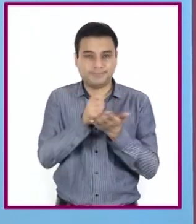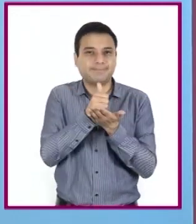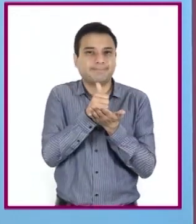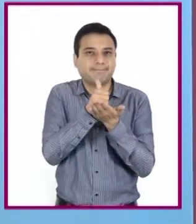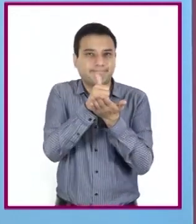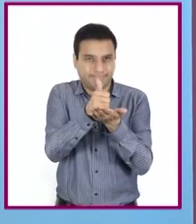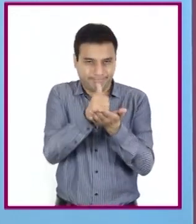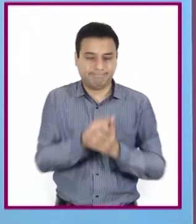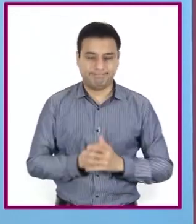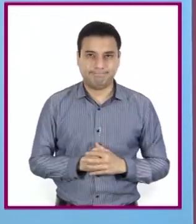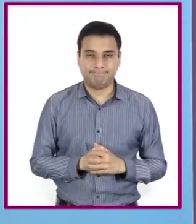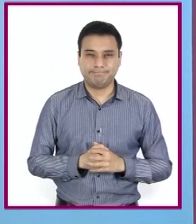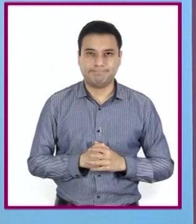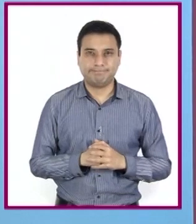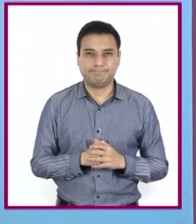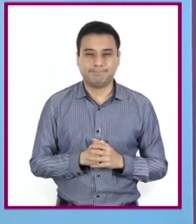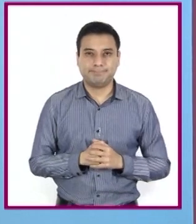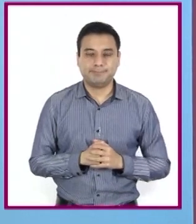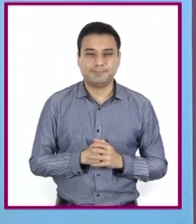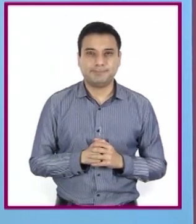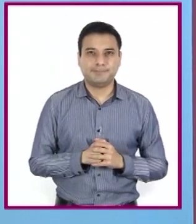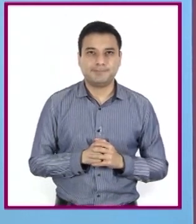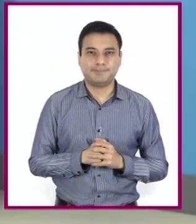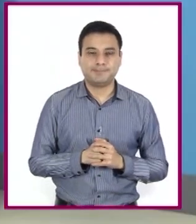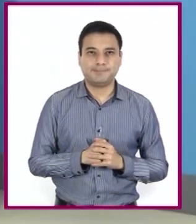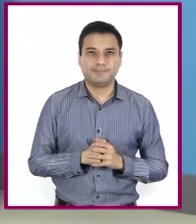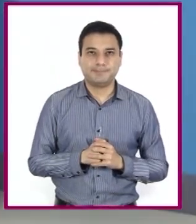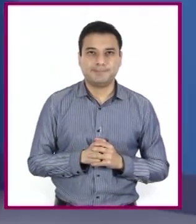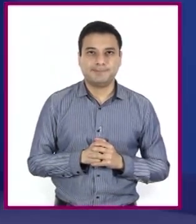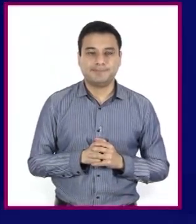lo largo de la sesión.